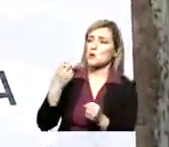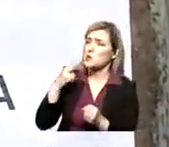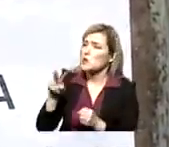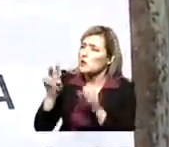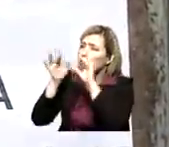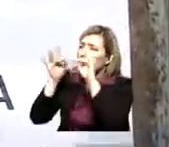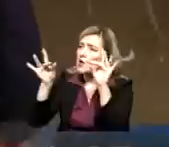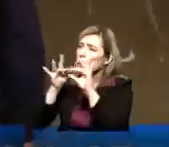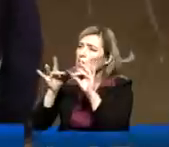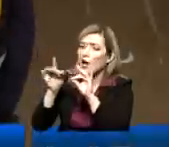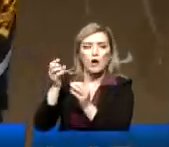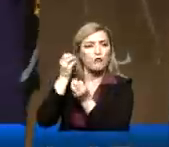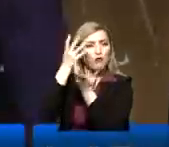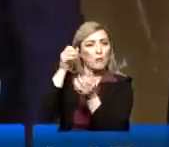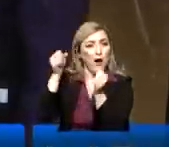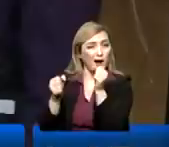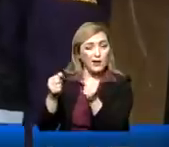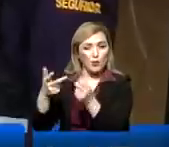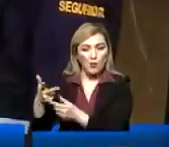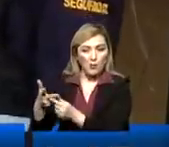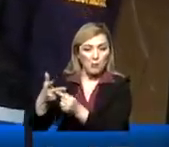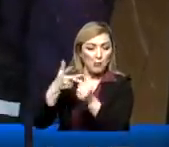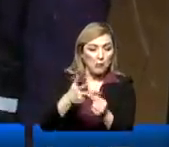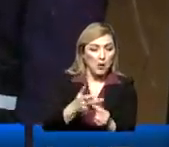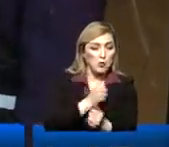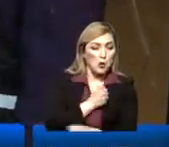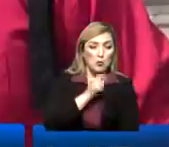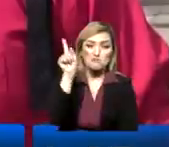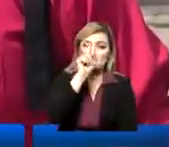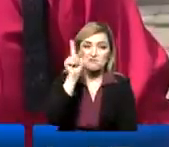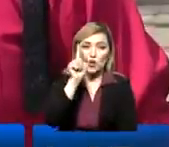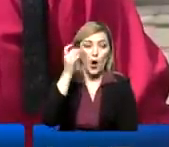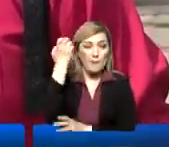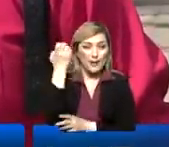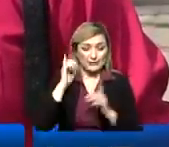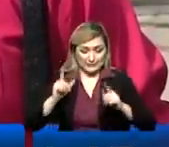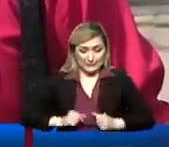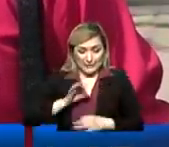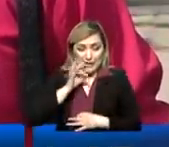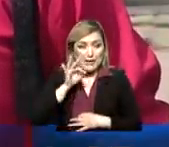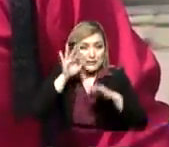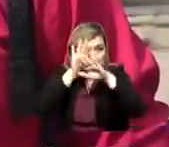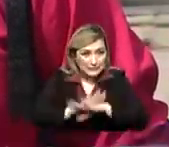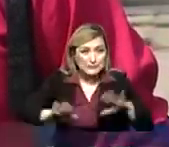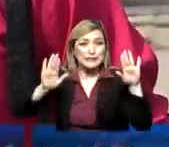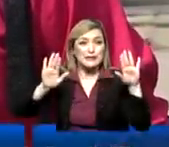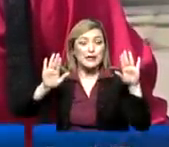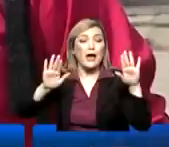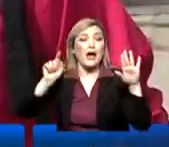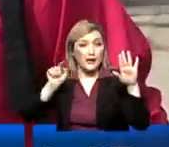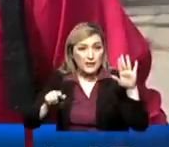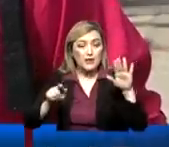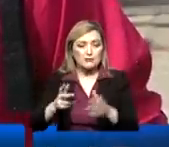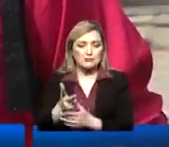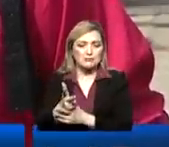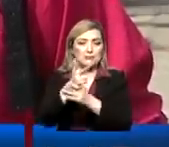los vehículos retenidos serán entregados cuando termine la emergencia sanitaria. Para mí sí, mi carro es una fuente de trabajo, es el que